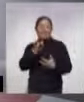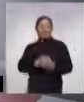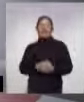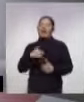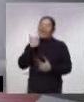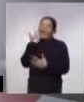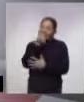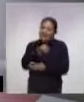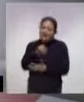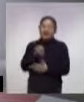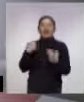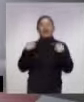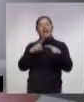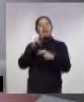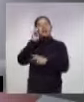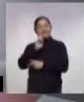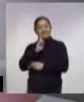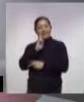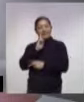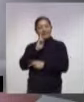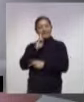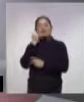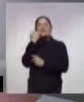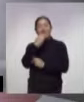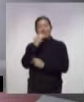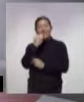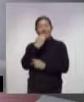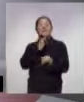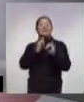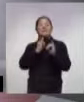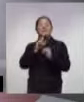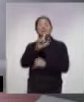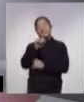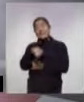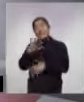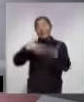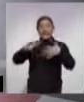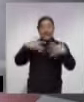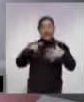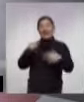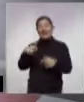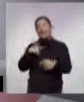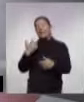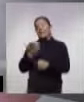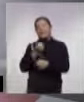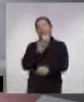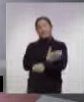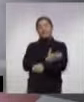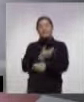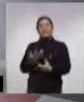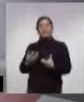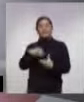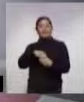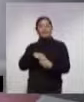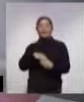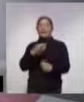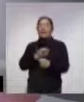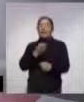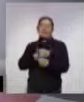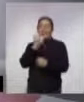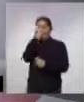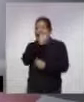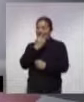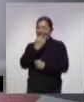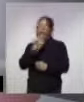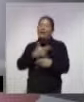quiero saludar a la maestra Miroslava Amador, intérprete en lengua de señas mexicana, quien ha estado con nosotros esta primera media hora